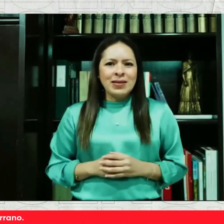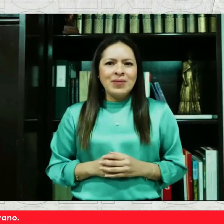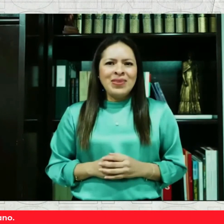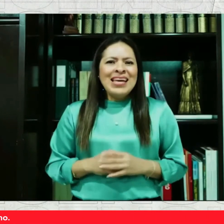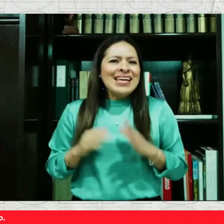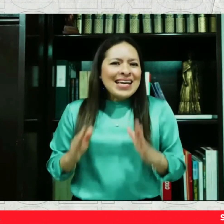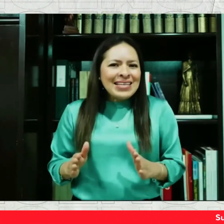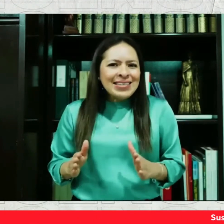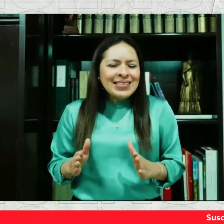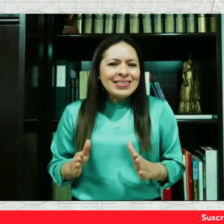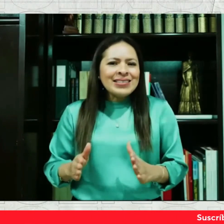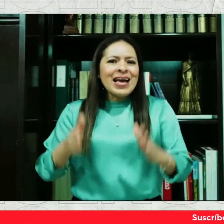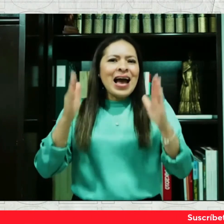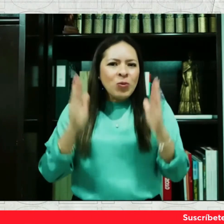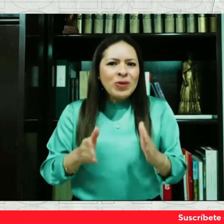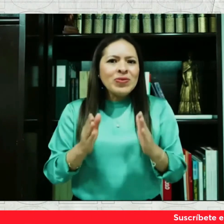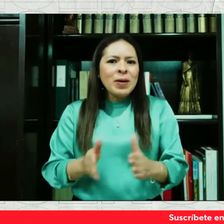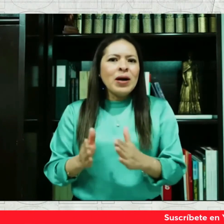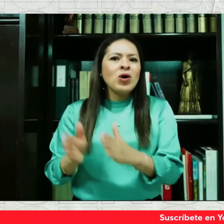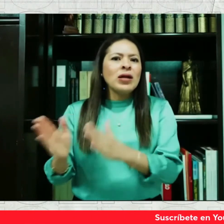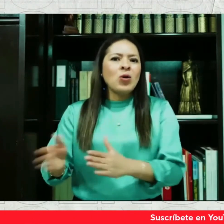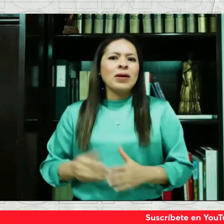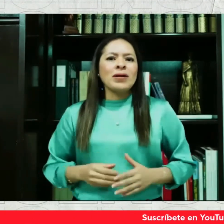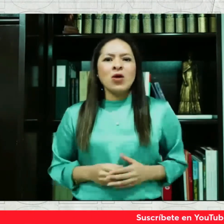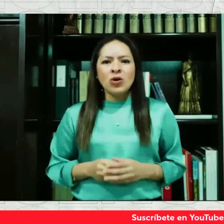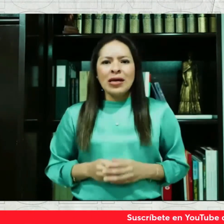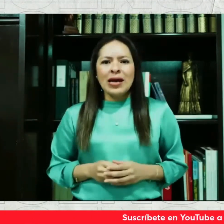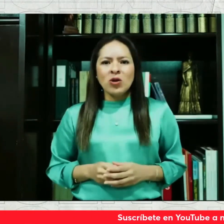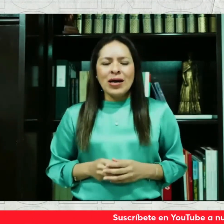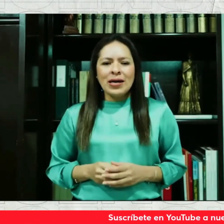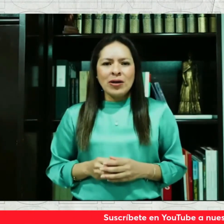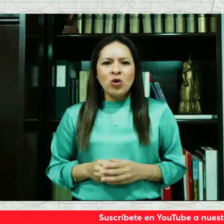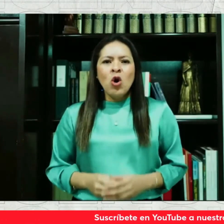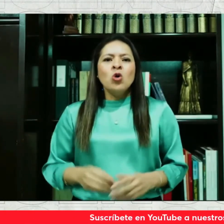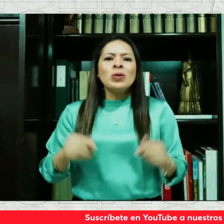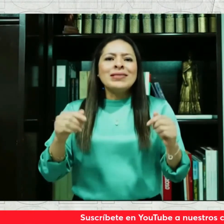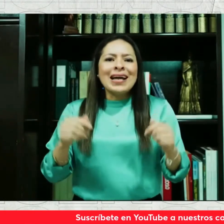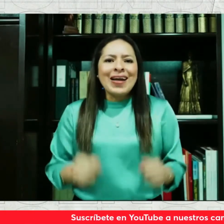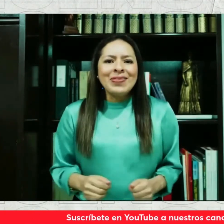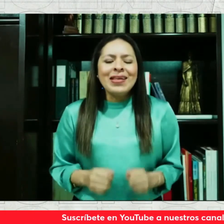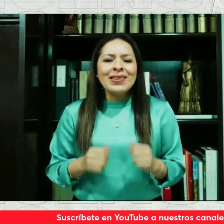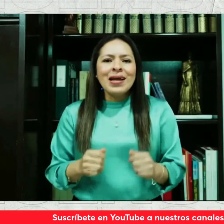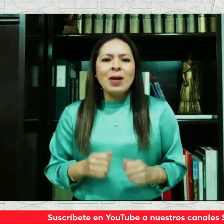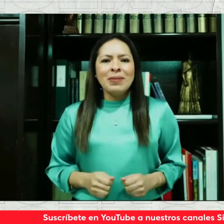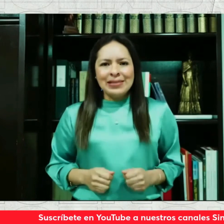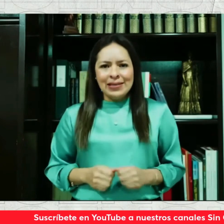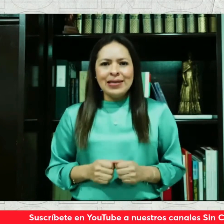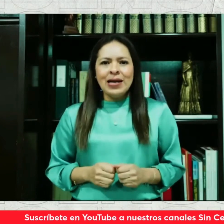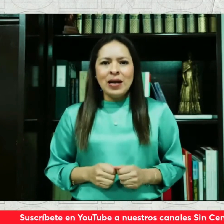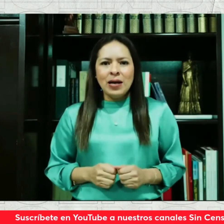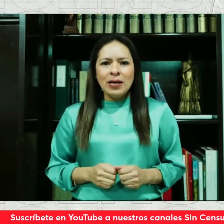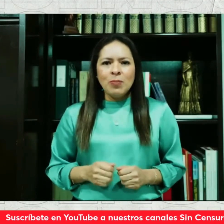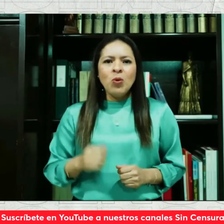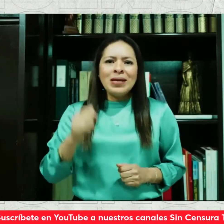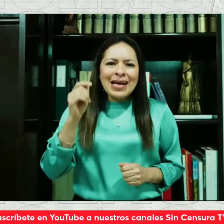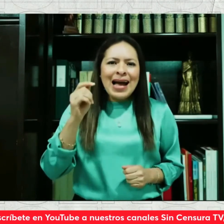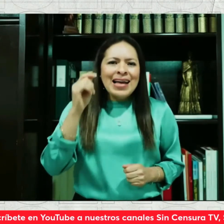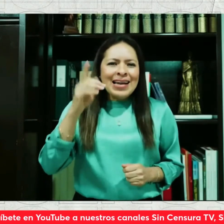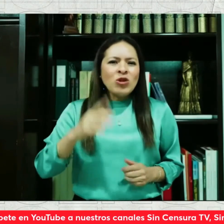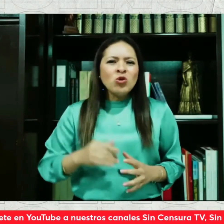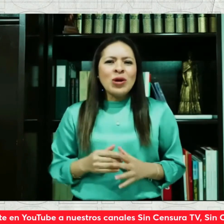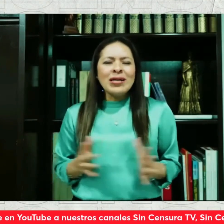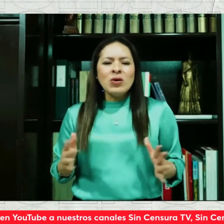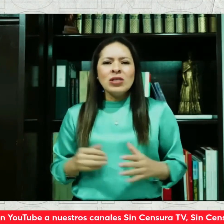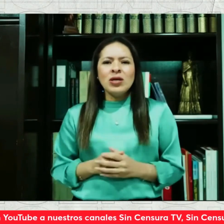336,027. Y gracias al buen trabajo del gobernador Ricardo Gallardo, nuestra candidata a la presidencia de la República,